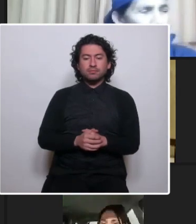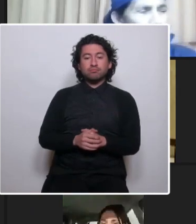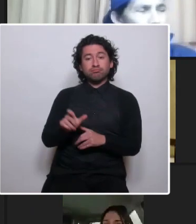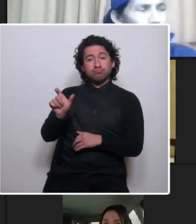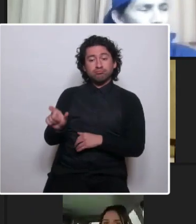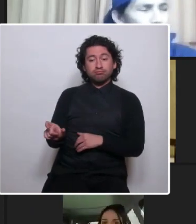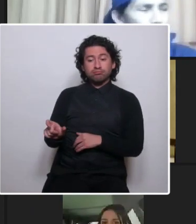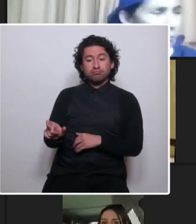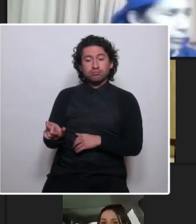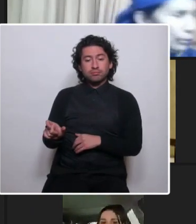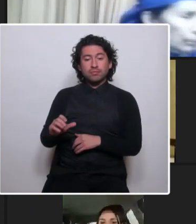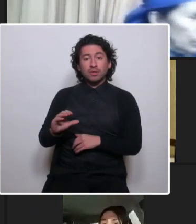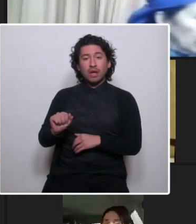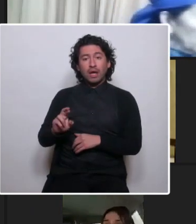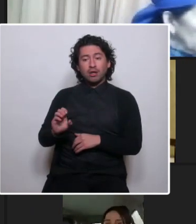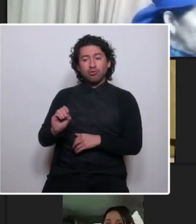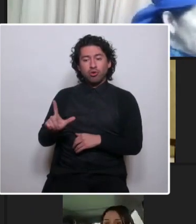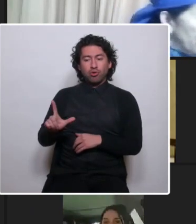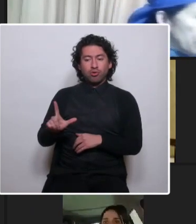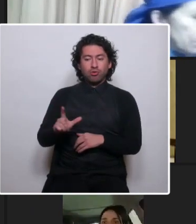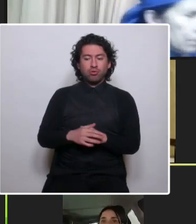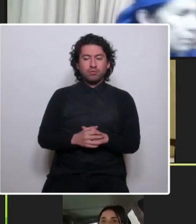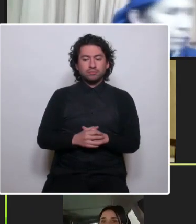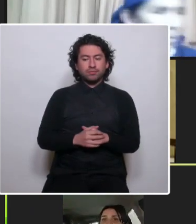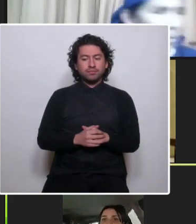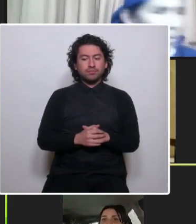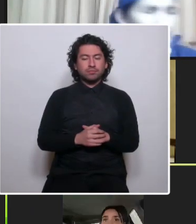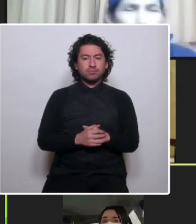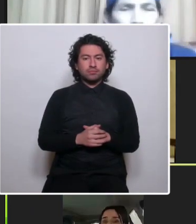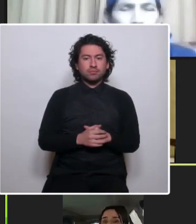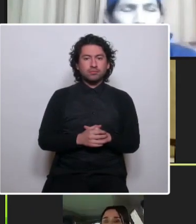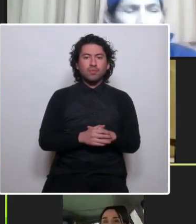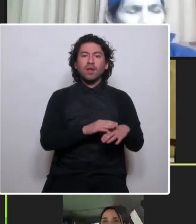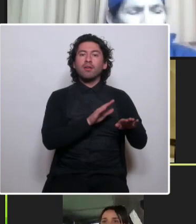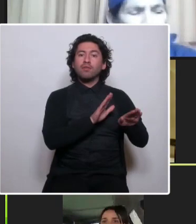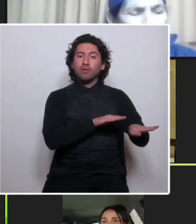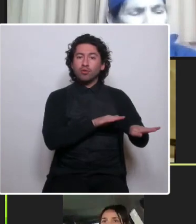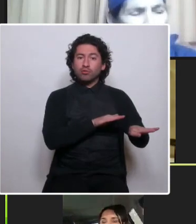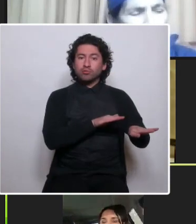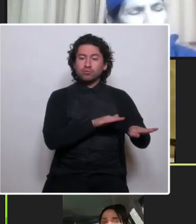Convencional Carol Baum. A favor, señor secretario.